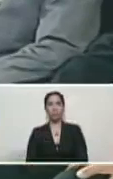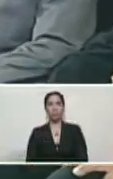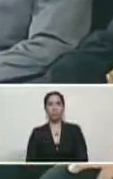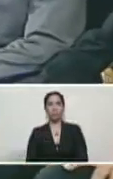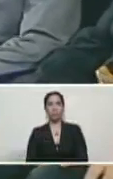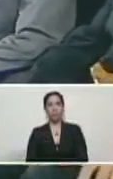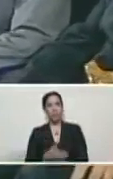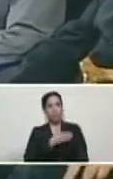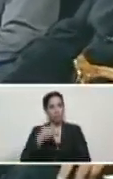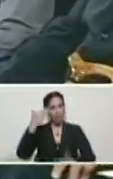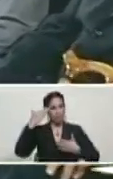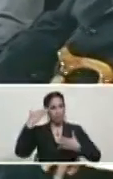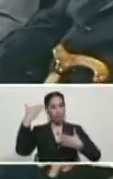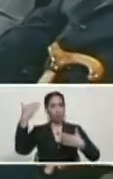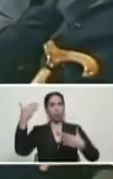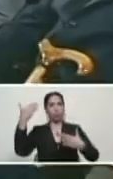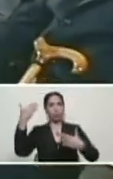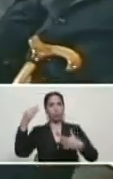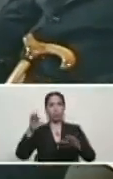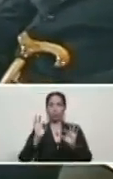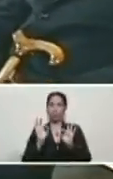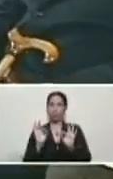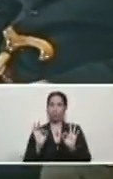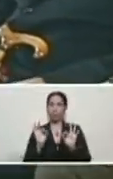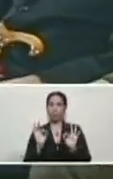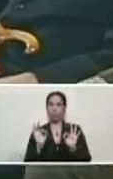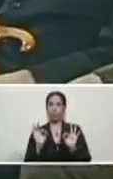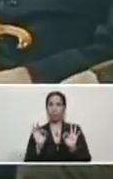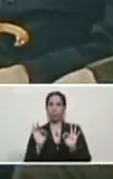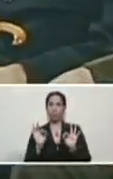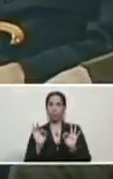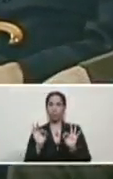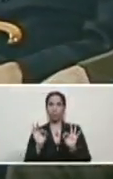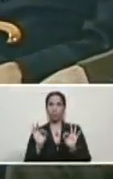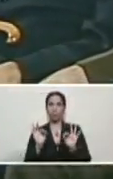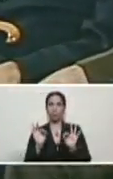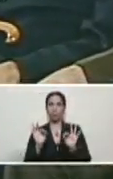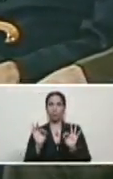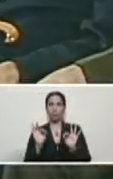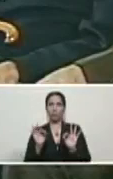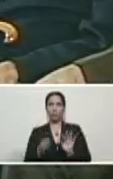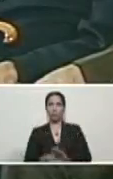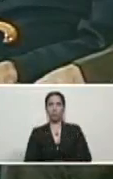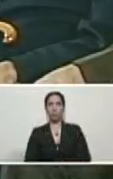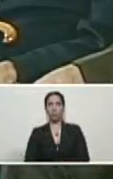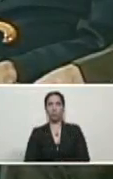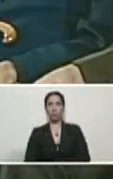Quiero saludarlos especialmente a